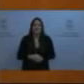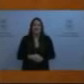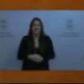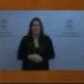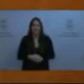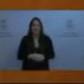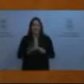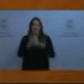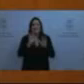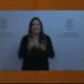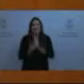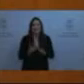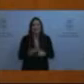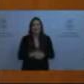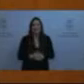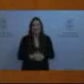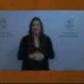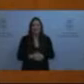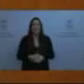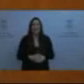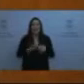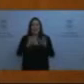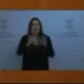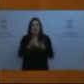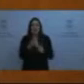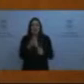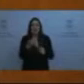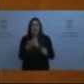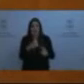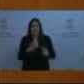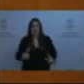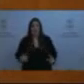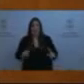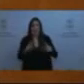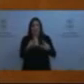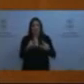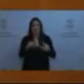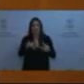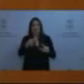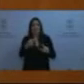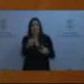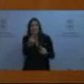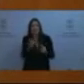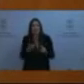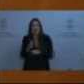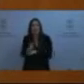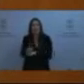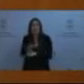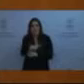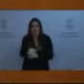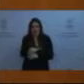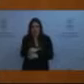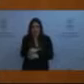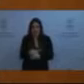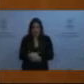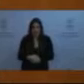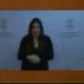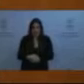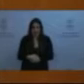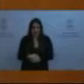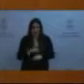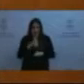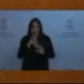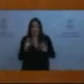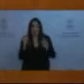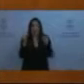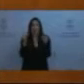¿a qué han destinado estas rebajas en esta lucha contra incendios y en estas rebajas para el cuidado del